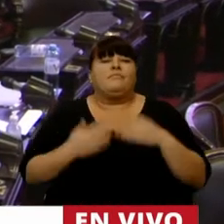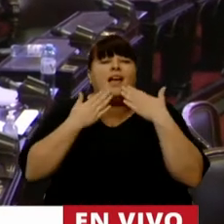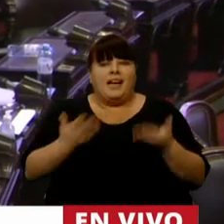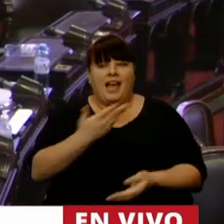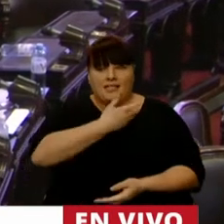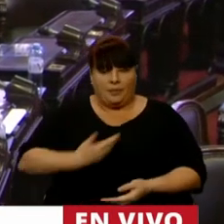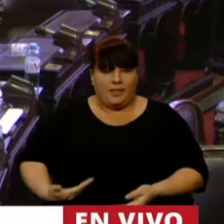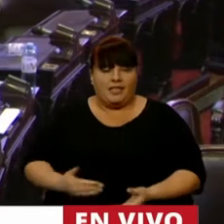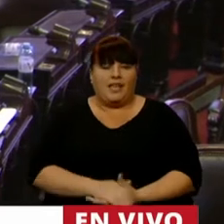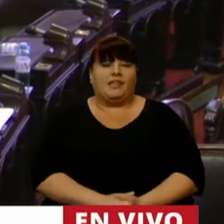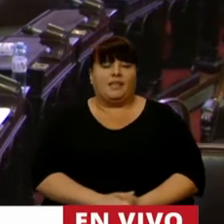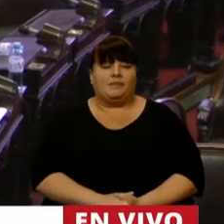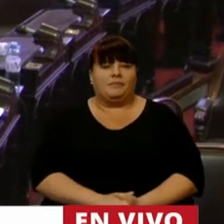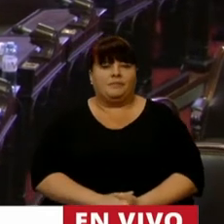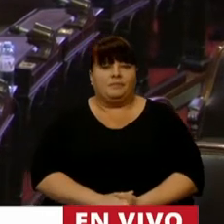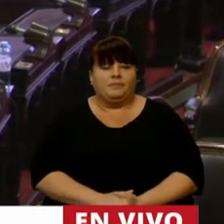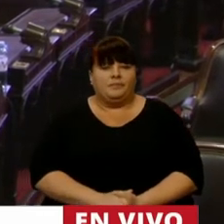Gracias, señor presidente.